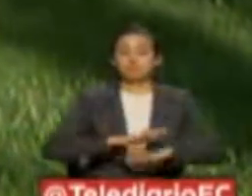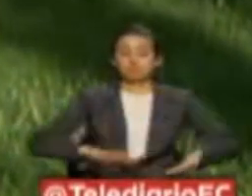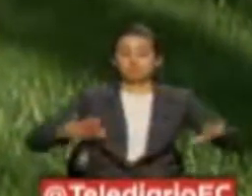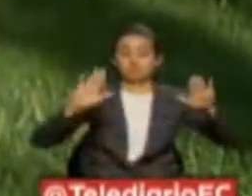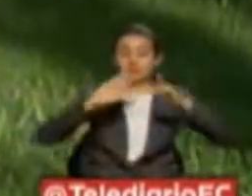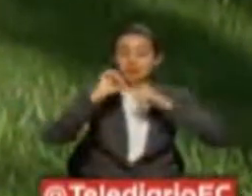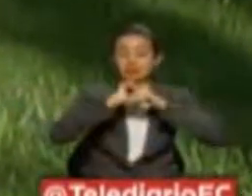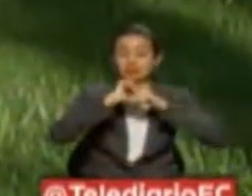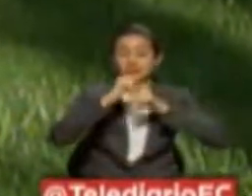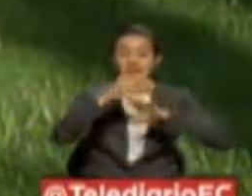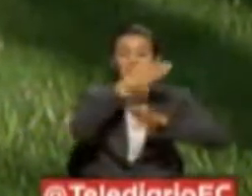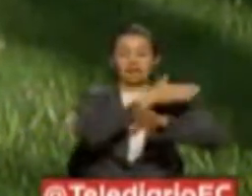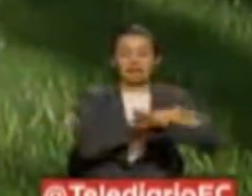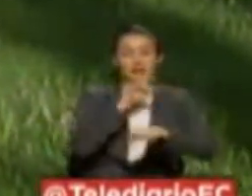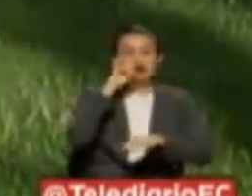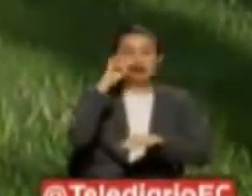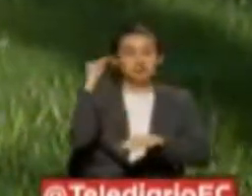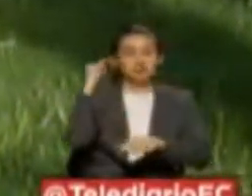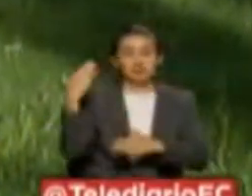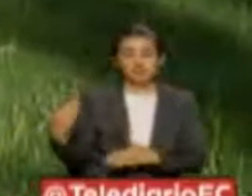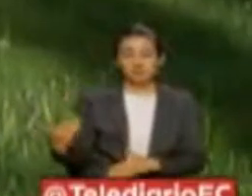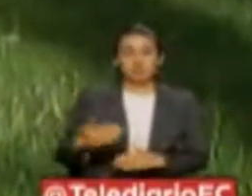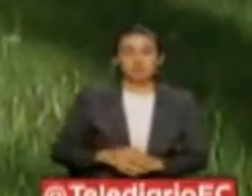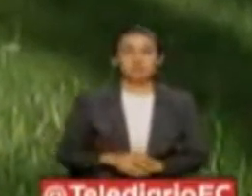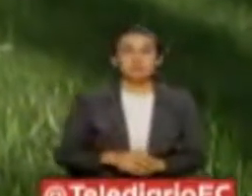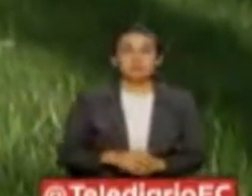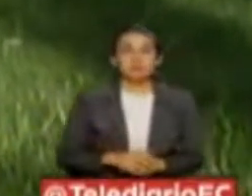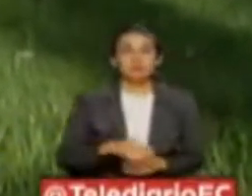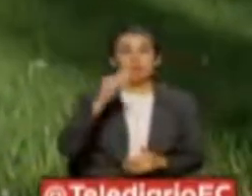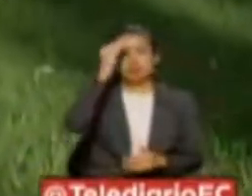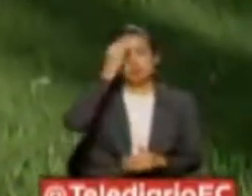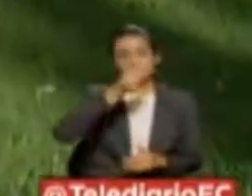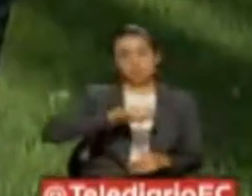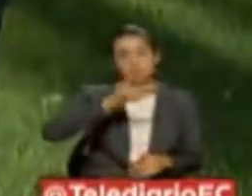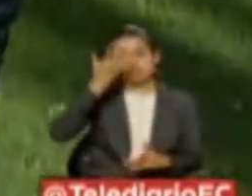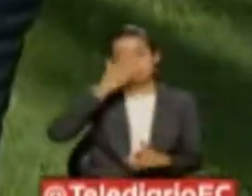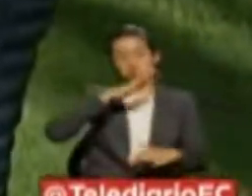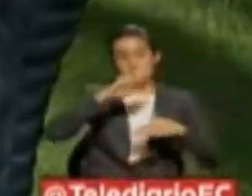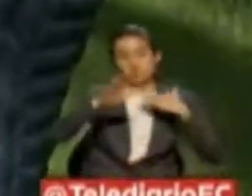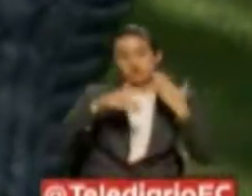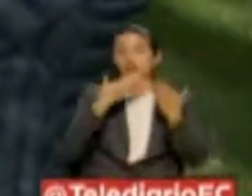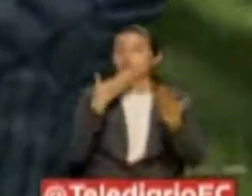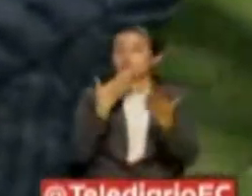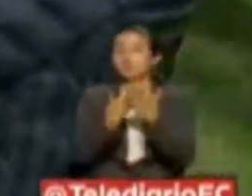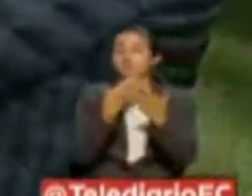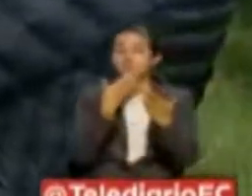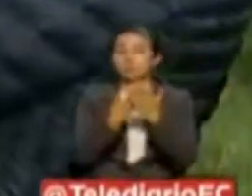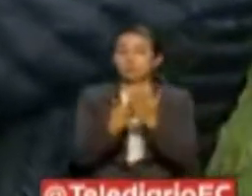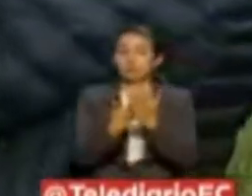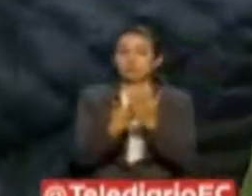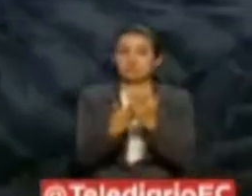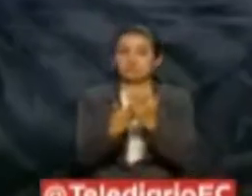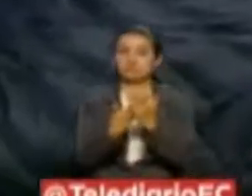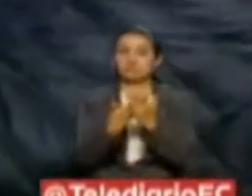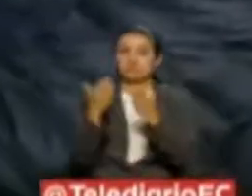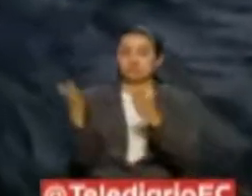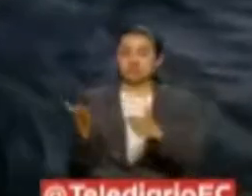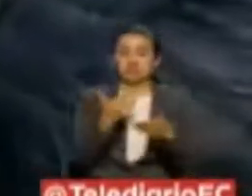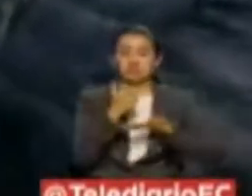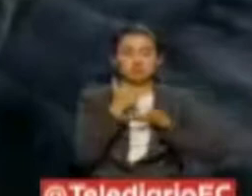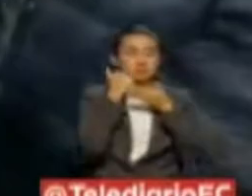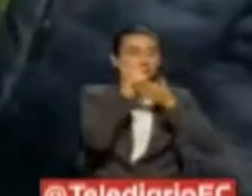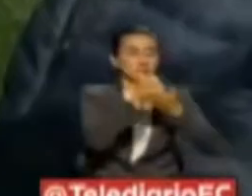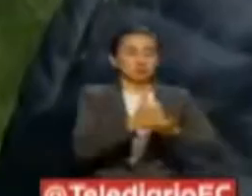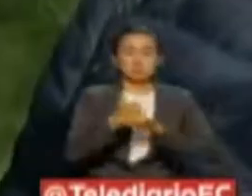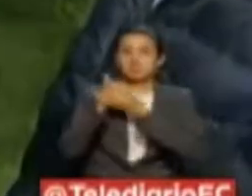tan temprana edad. Sí, buenos días, un agradecimiento a ustedes aquí porque nos están ayudando a